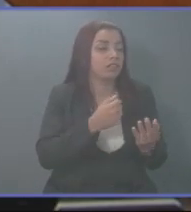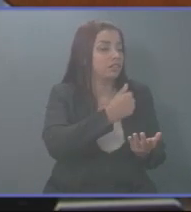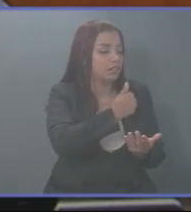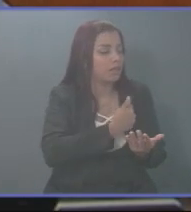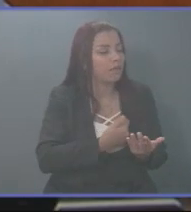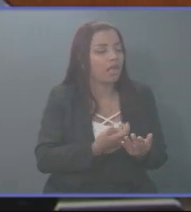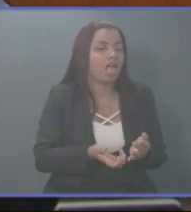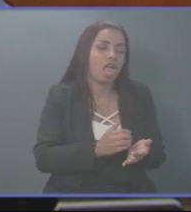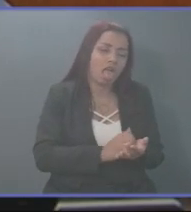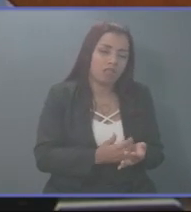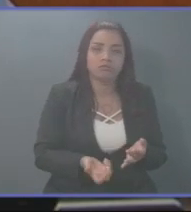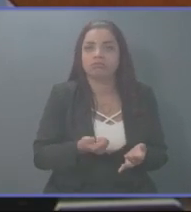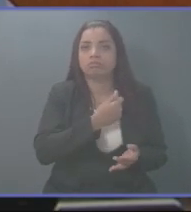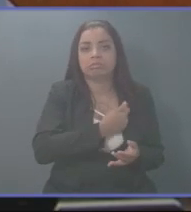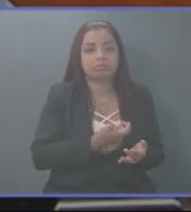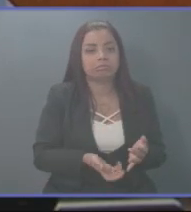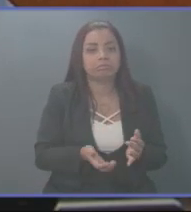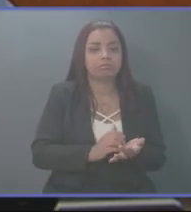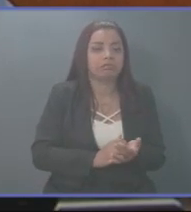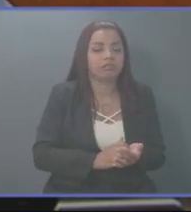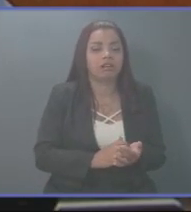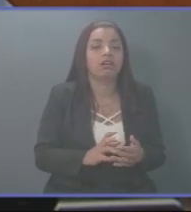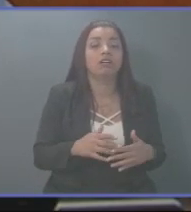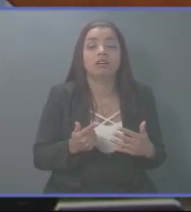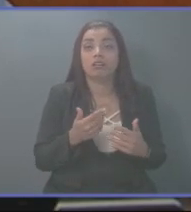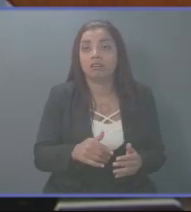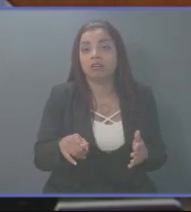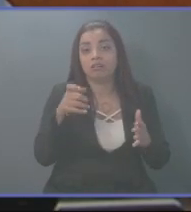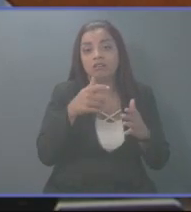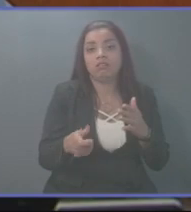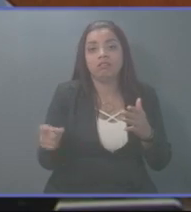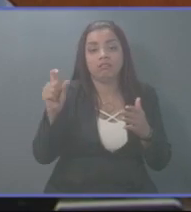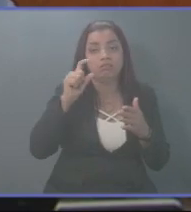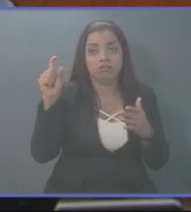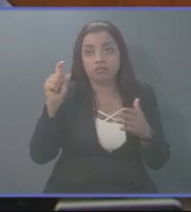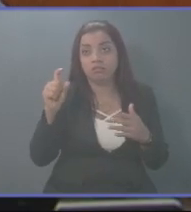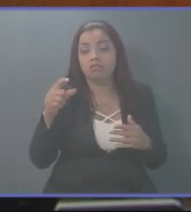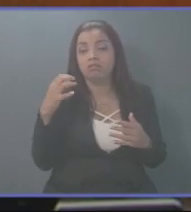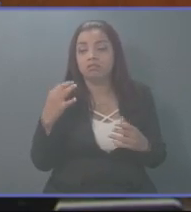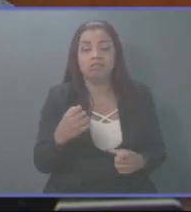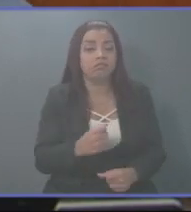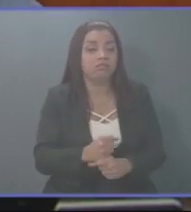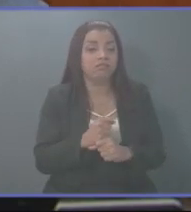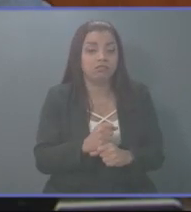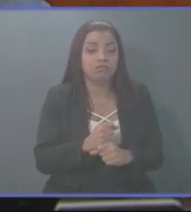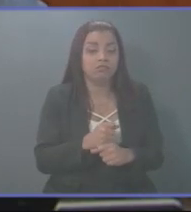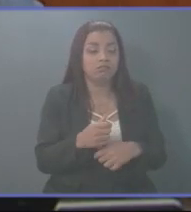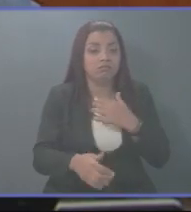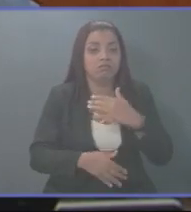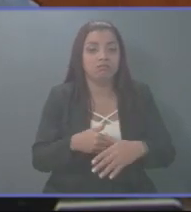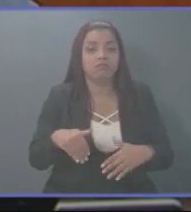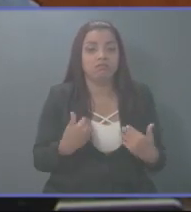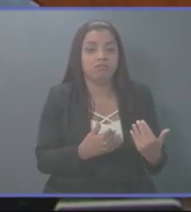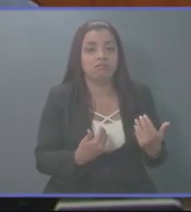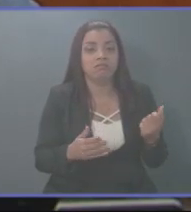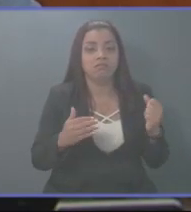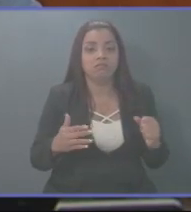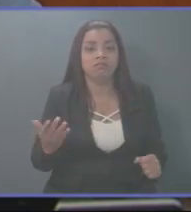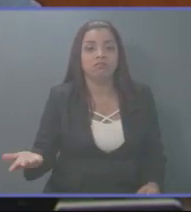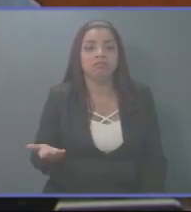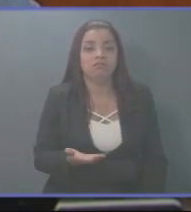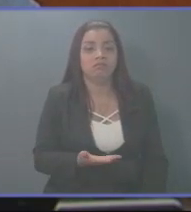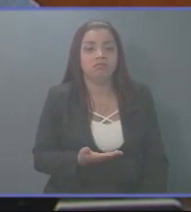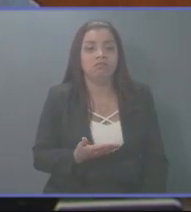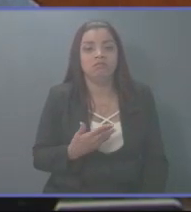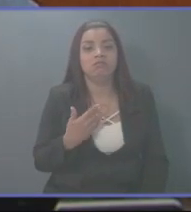revictimización. Las instituciones responsables deberán garantizar siempre la integridad física, psíquica y moral.